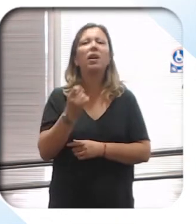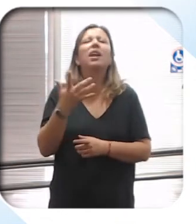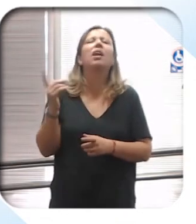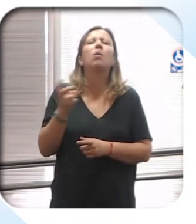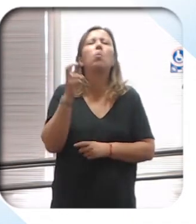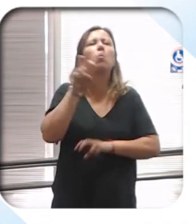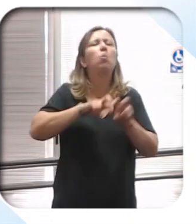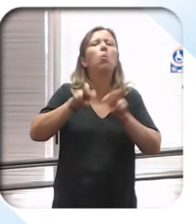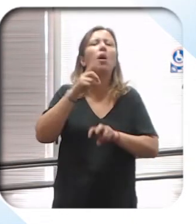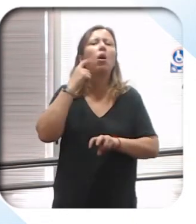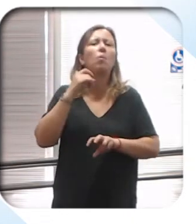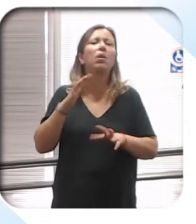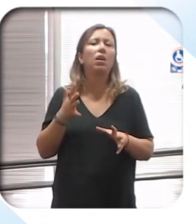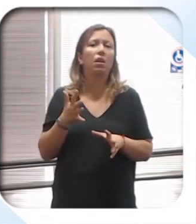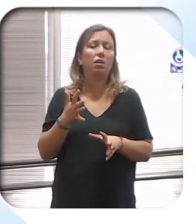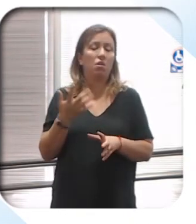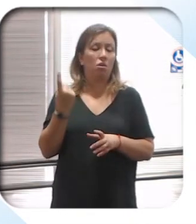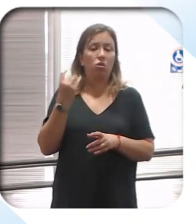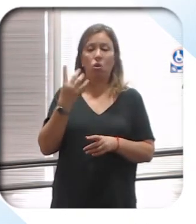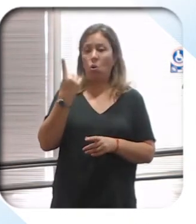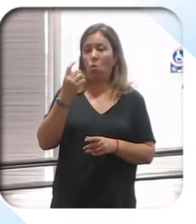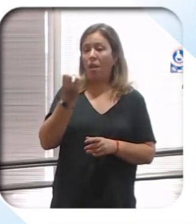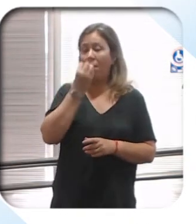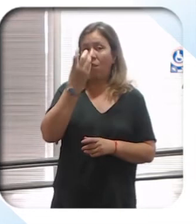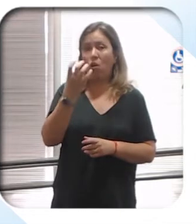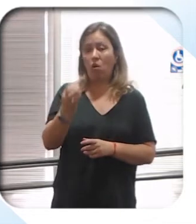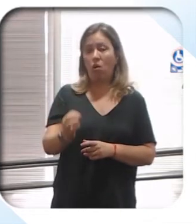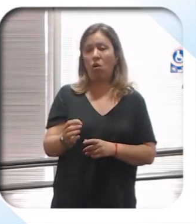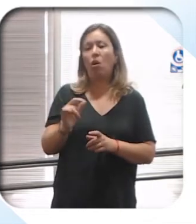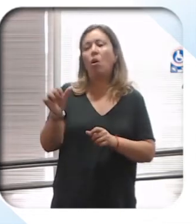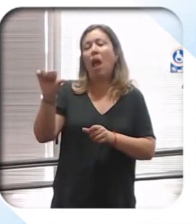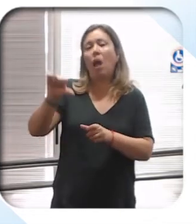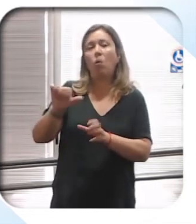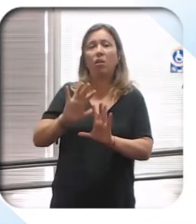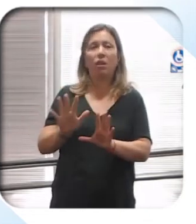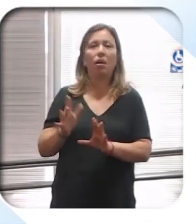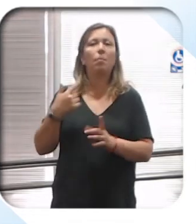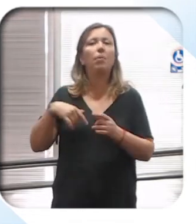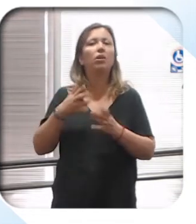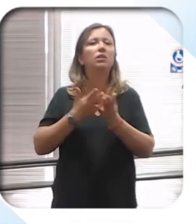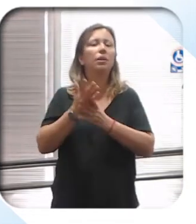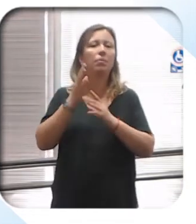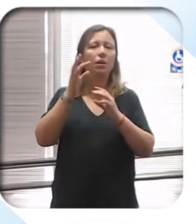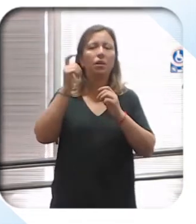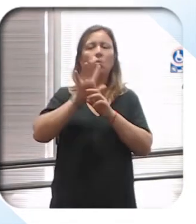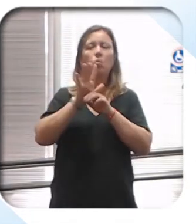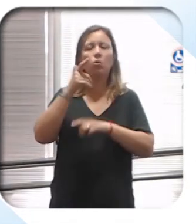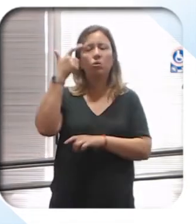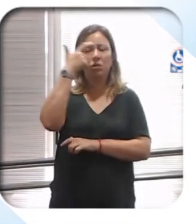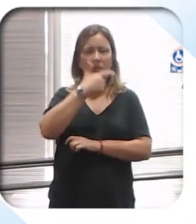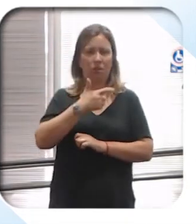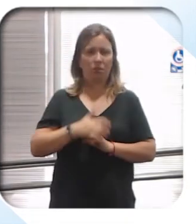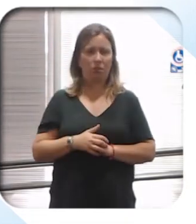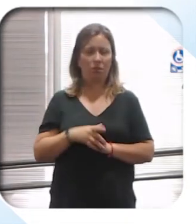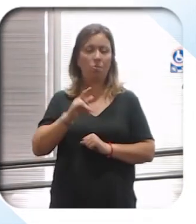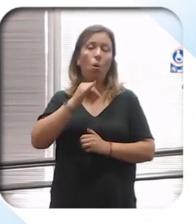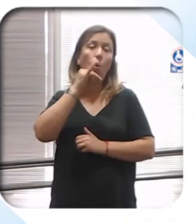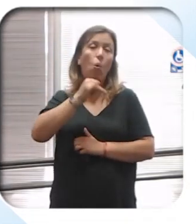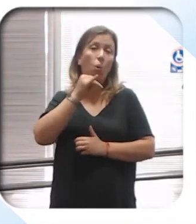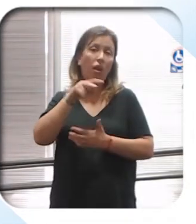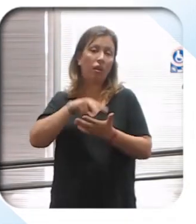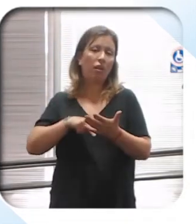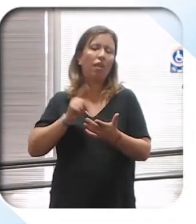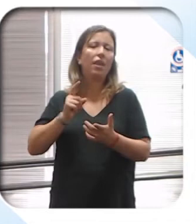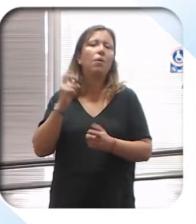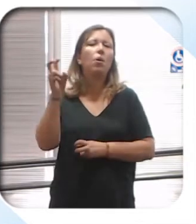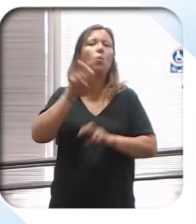buscan podría encontrarse en una sola rosa o en un poco de agua. Pero los ojos están ciegos. Es necesario buscar